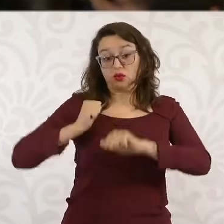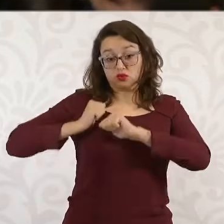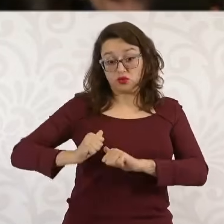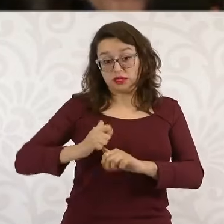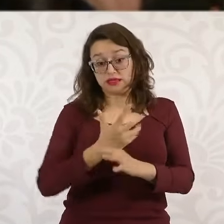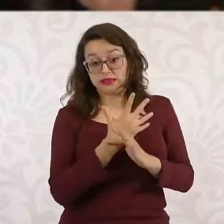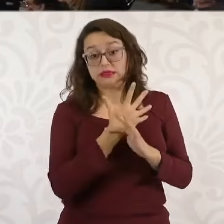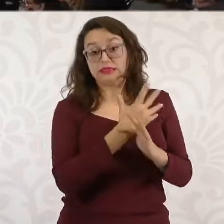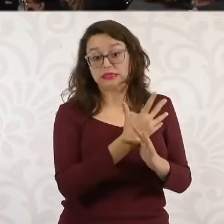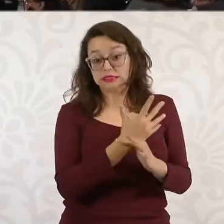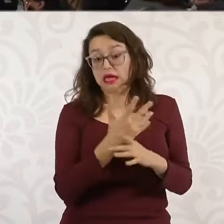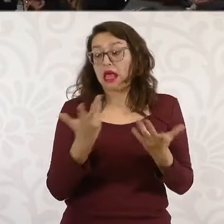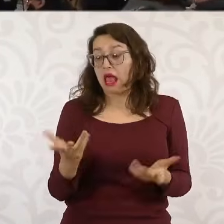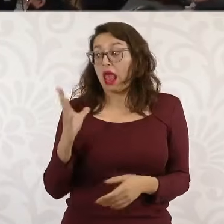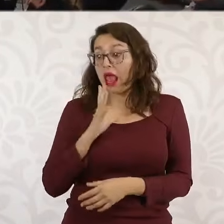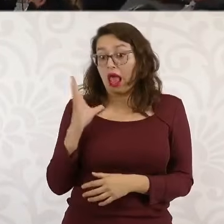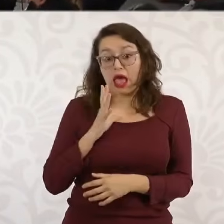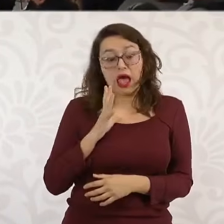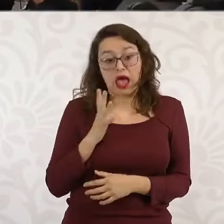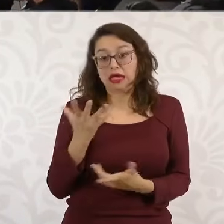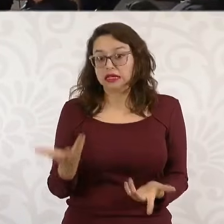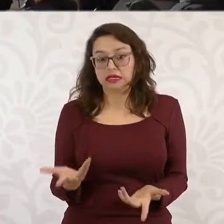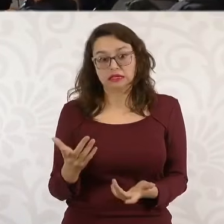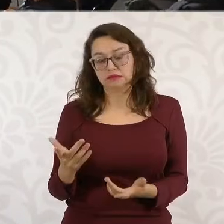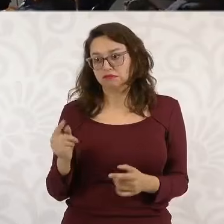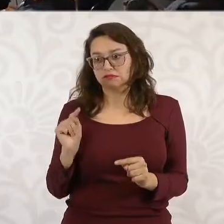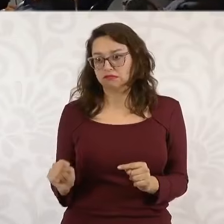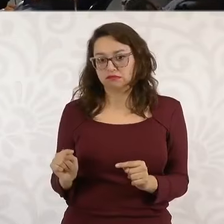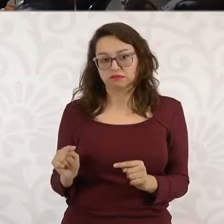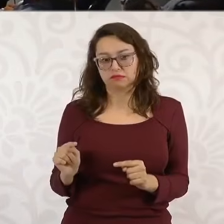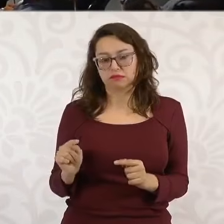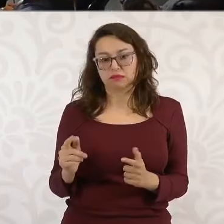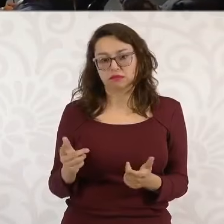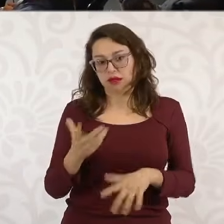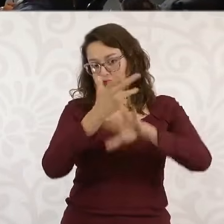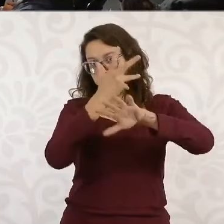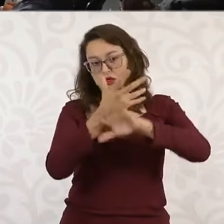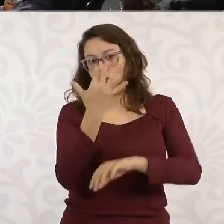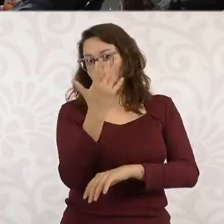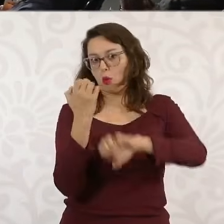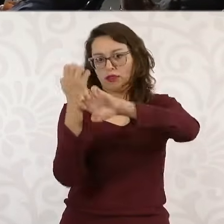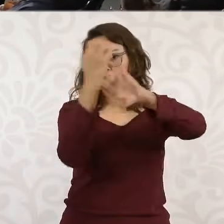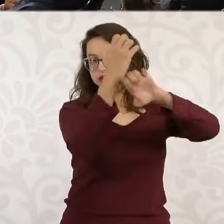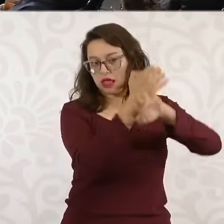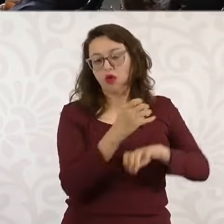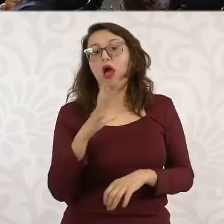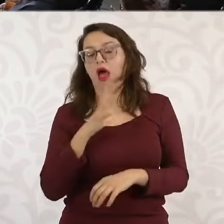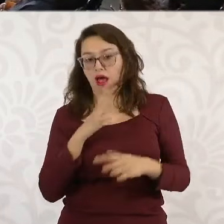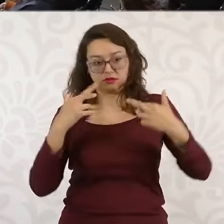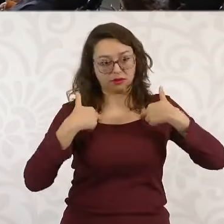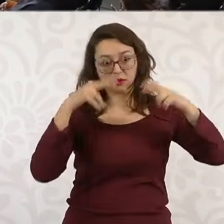que están presentes en los 50 estados de la Unión Americana, en Hawái, en